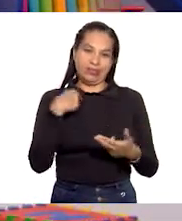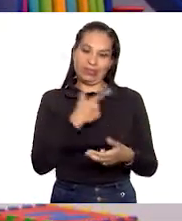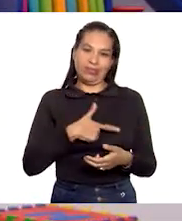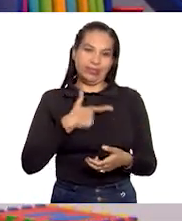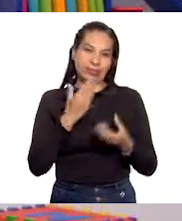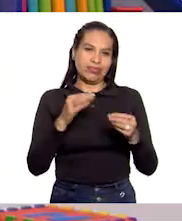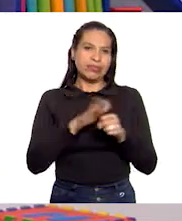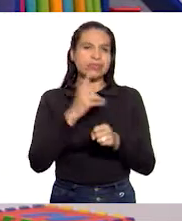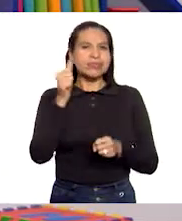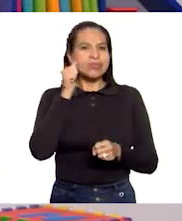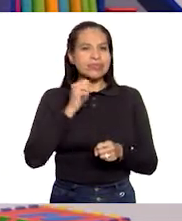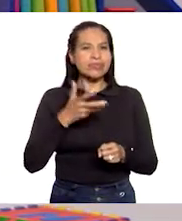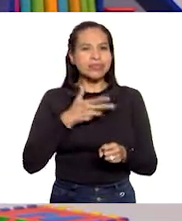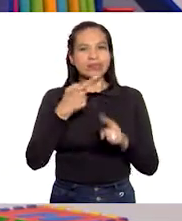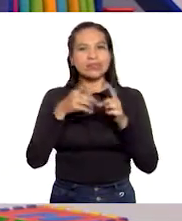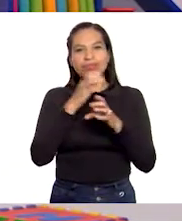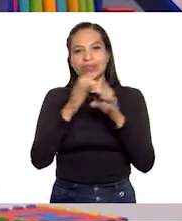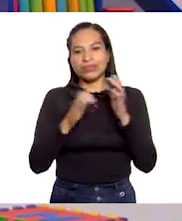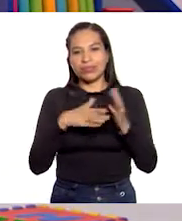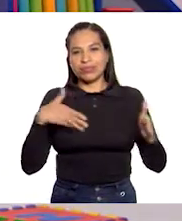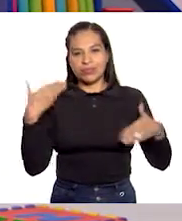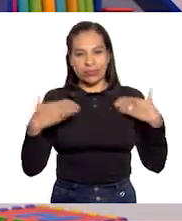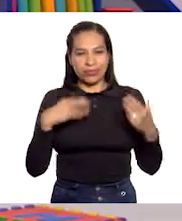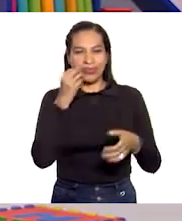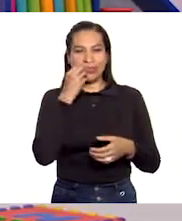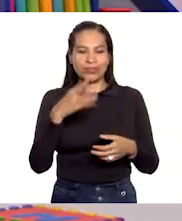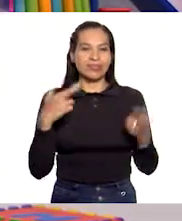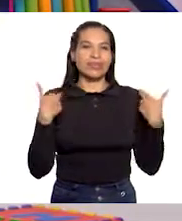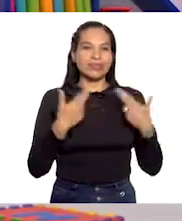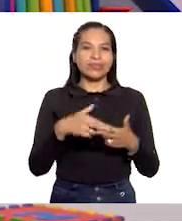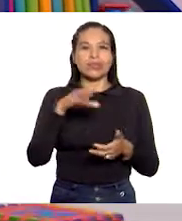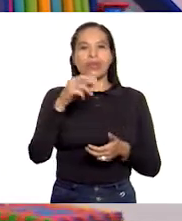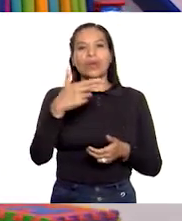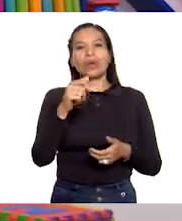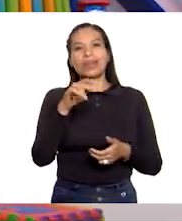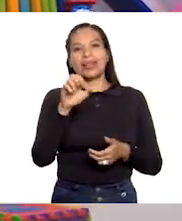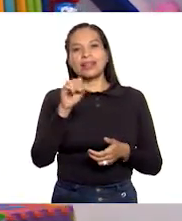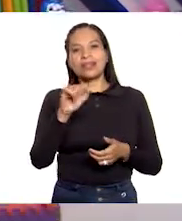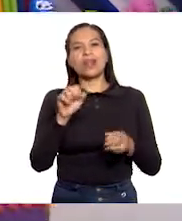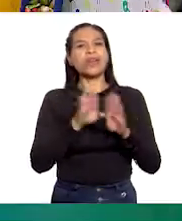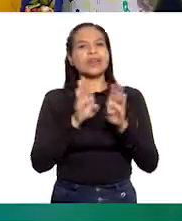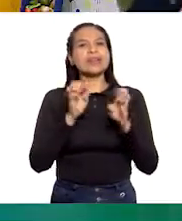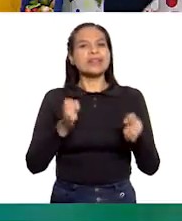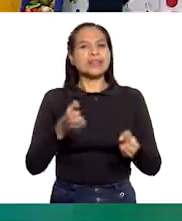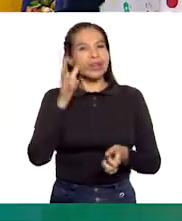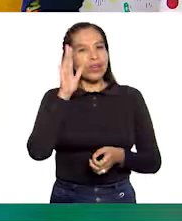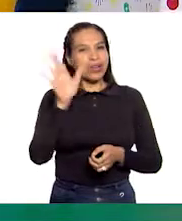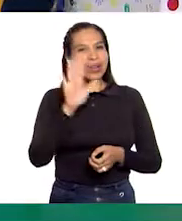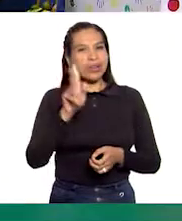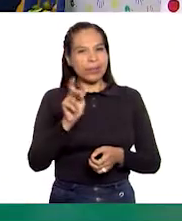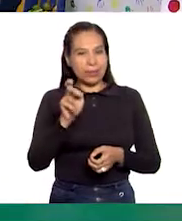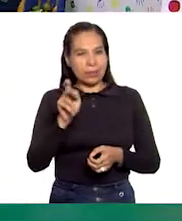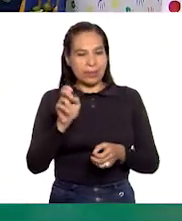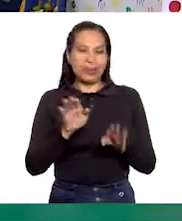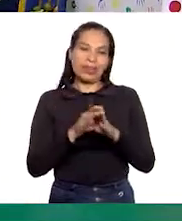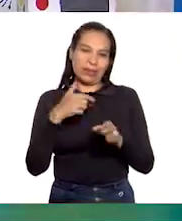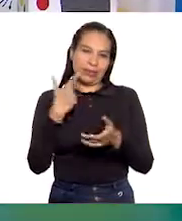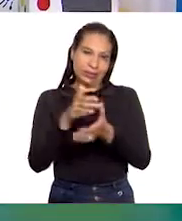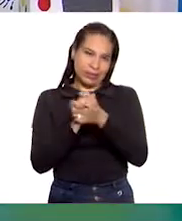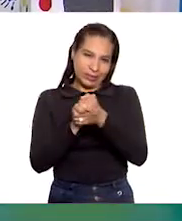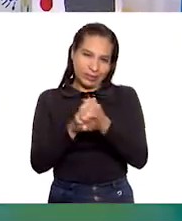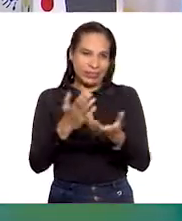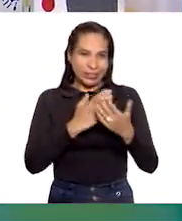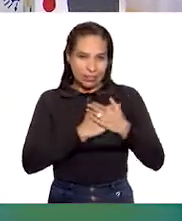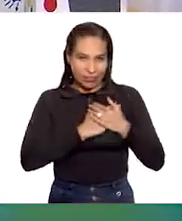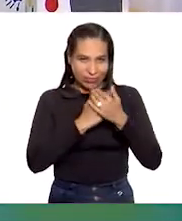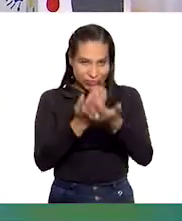encanta porque siempre nos trae cosas divertidísimas y padres. La maestra Hortensia. Hola, maestra Hortensia, ¿cómo está? Hola, Pepe. Te saludo. Claro que sí,